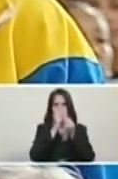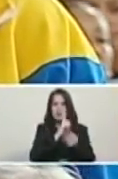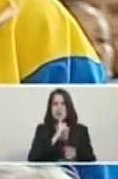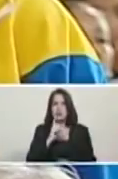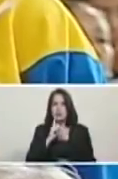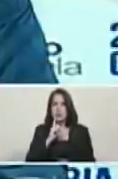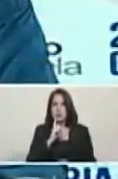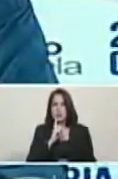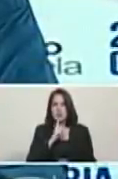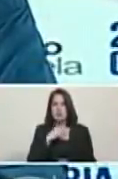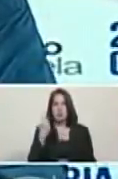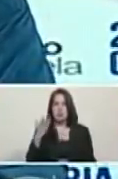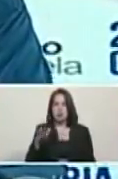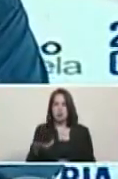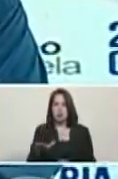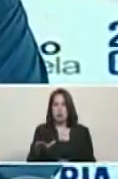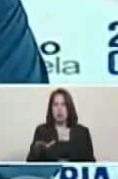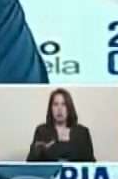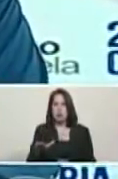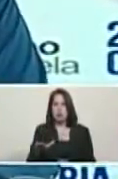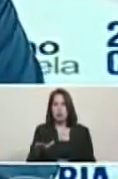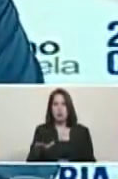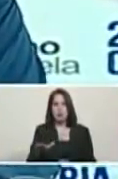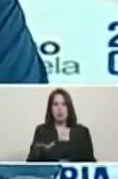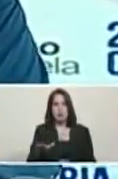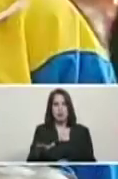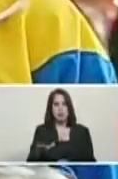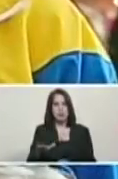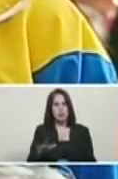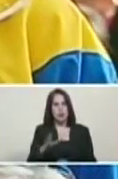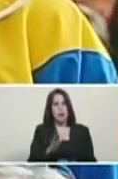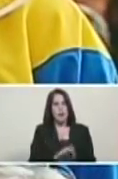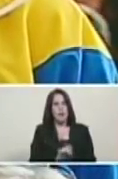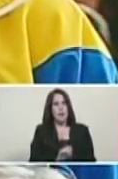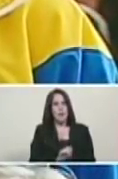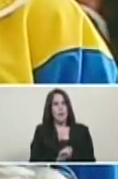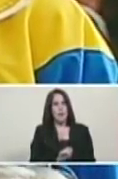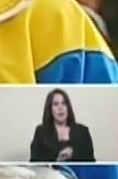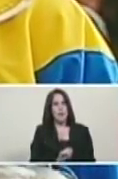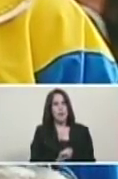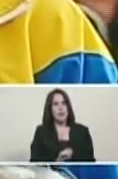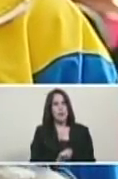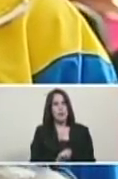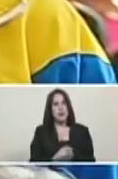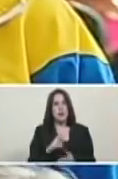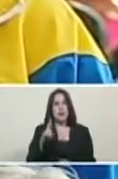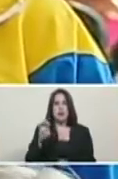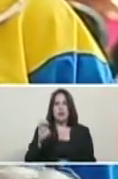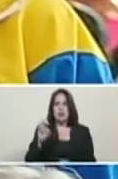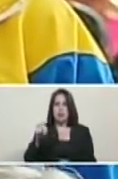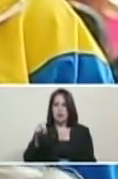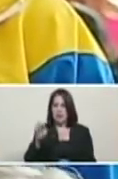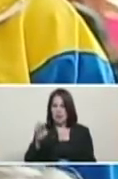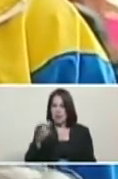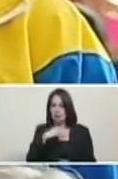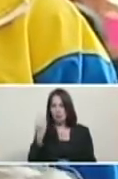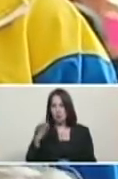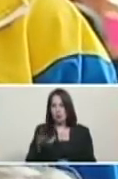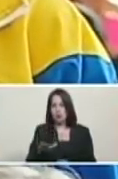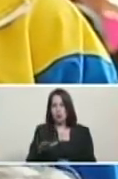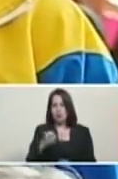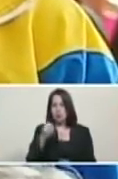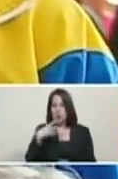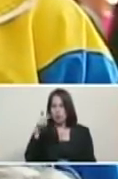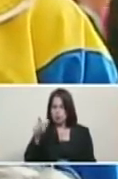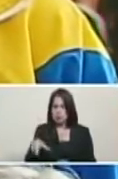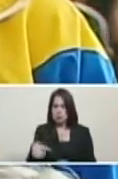que en paz descanse. Sí. Murió hace unos amigo, años. Un señor bastante René mayor. René Quevedo Pachano. Muy buena, sí, gente él. Sí,